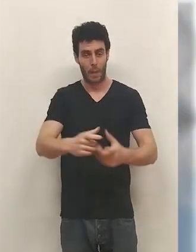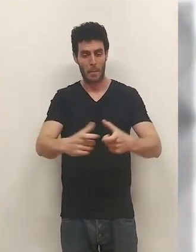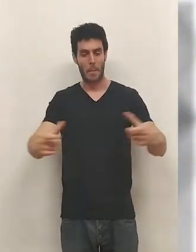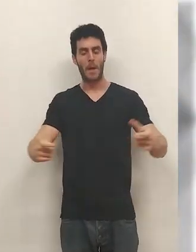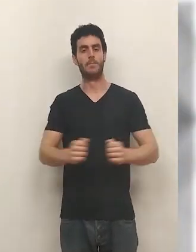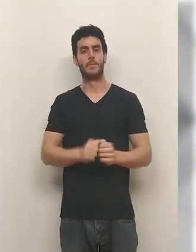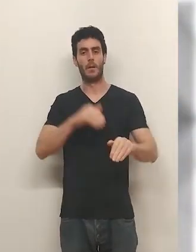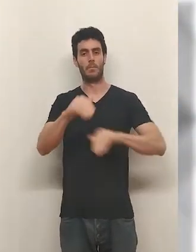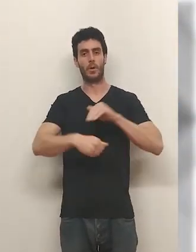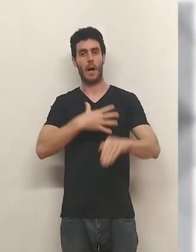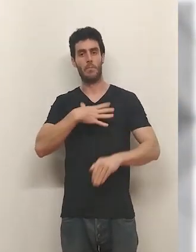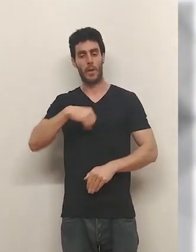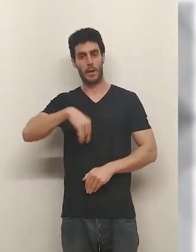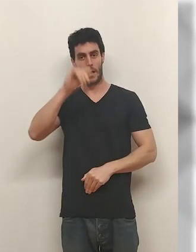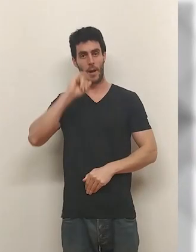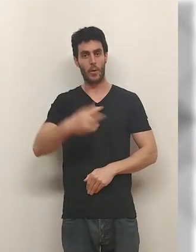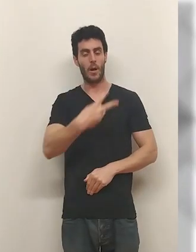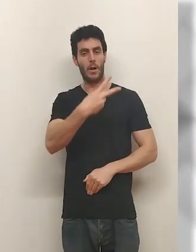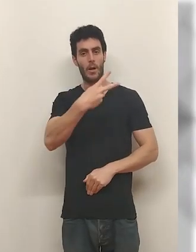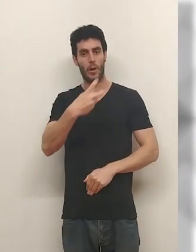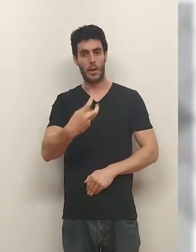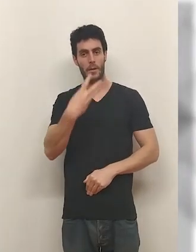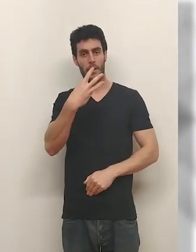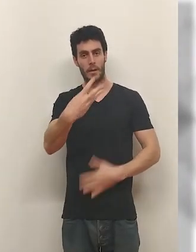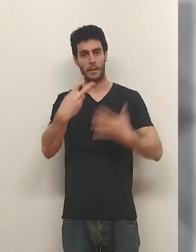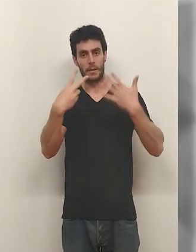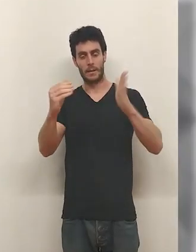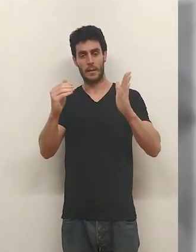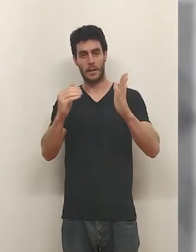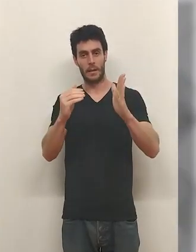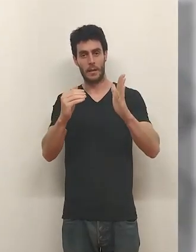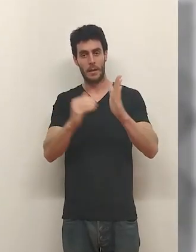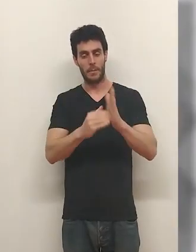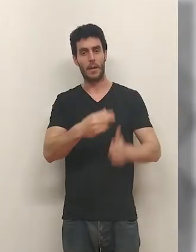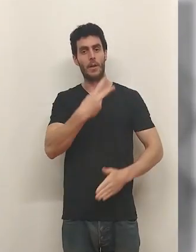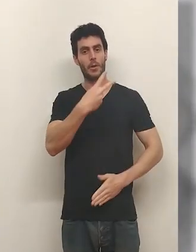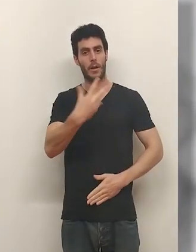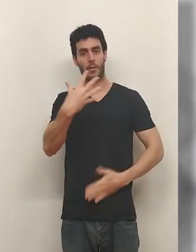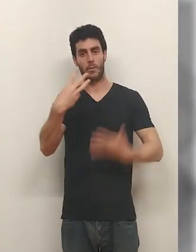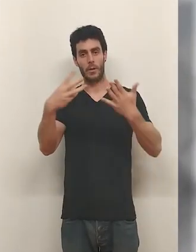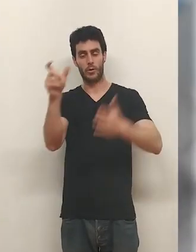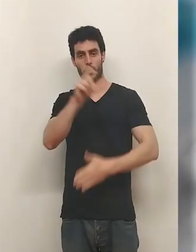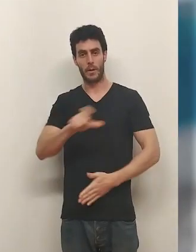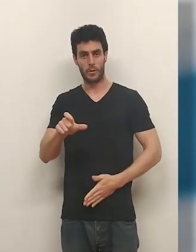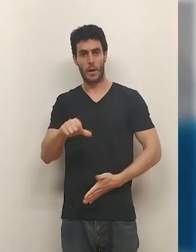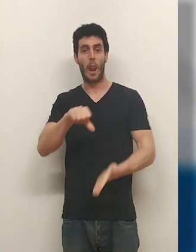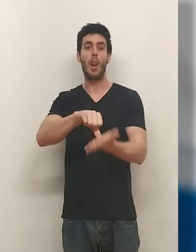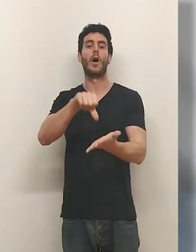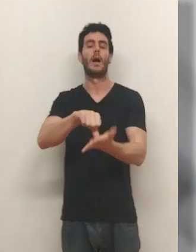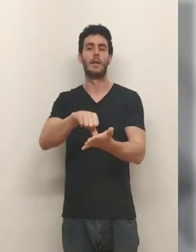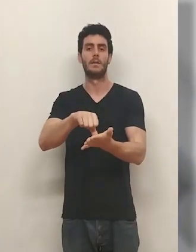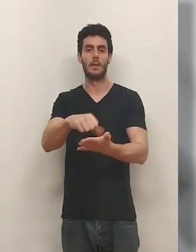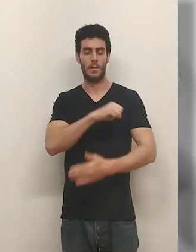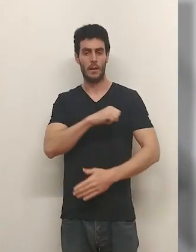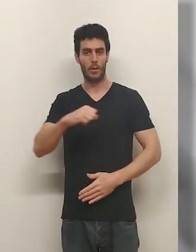Van a poder votar en La Rioja 237.258 personas en las locales